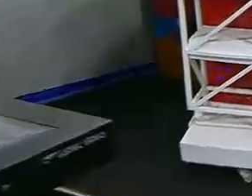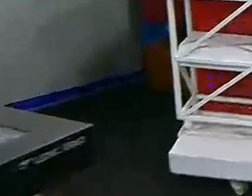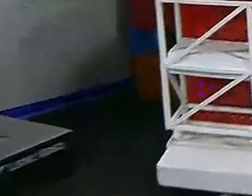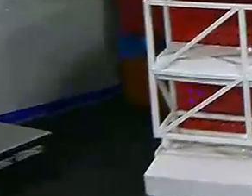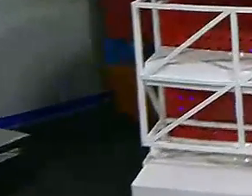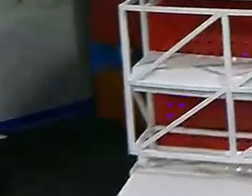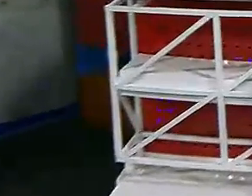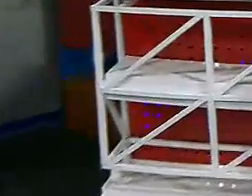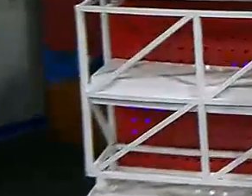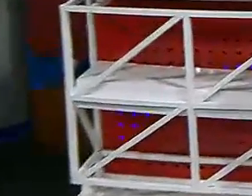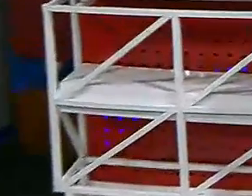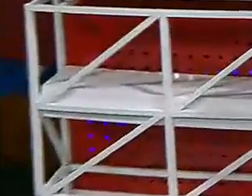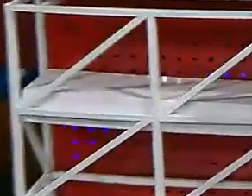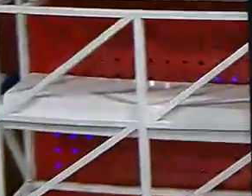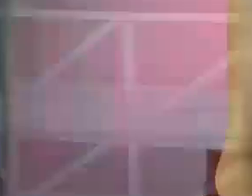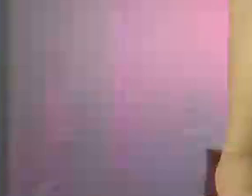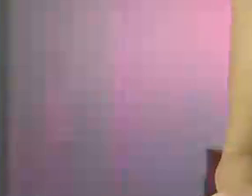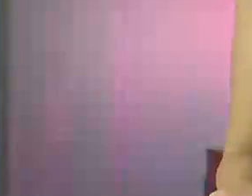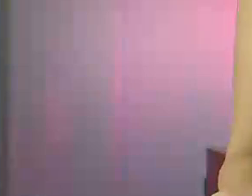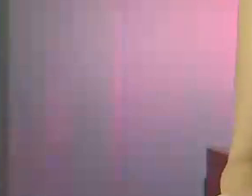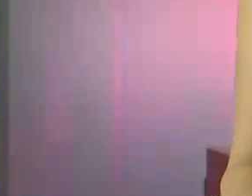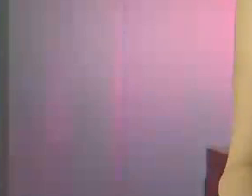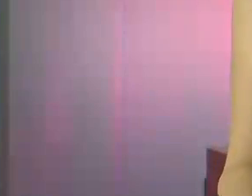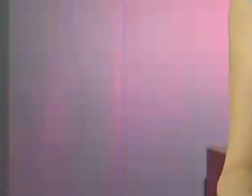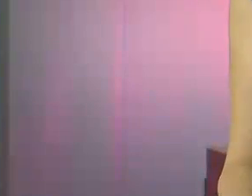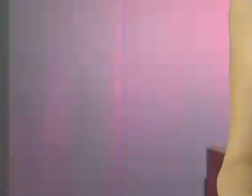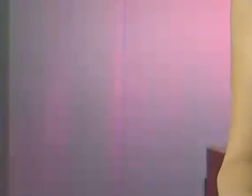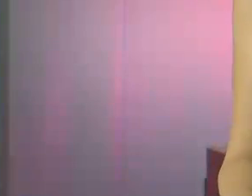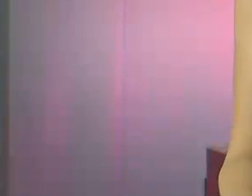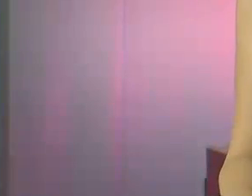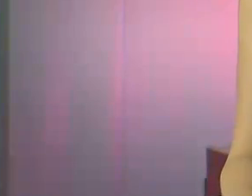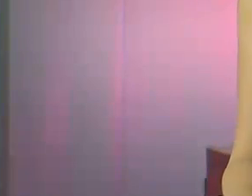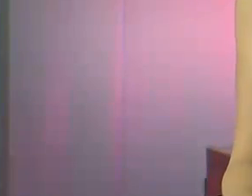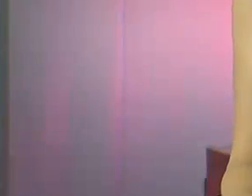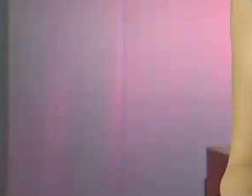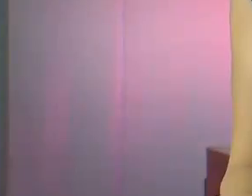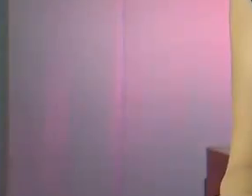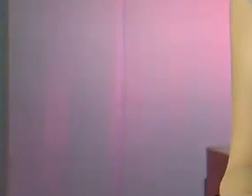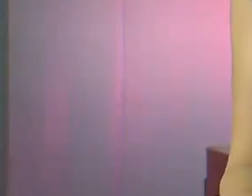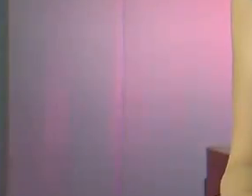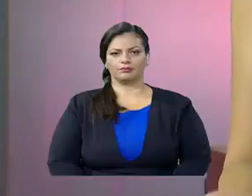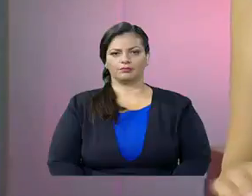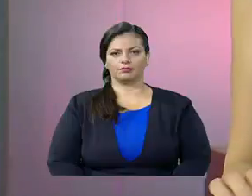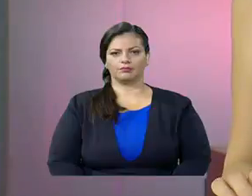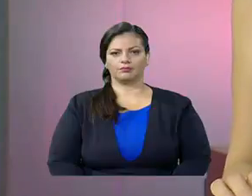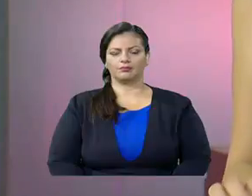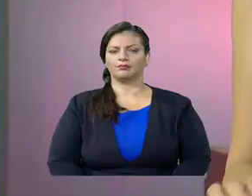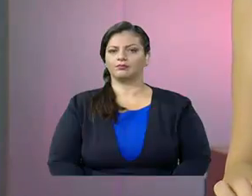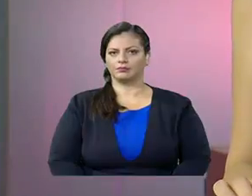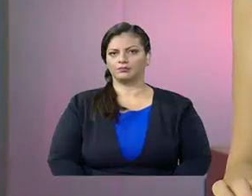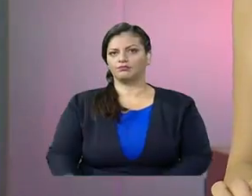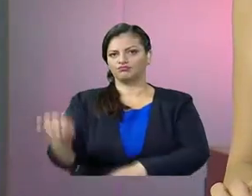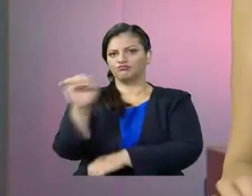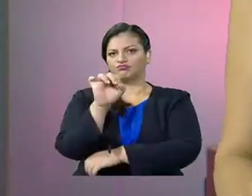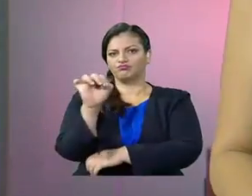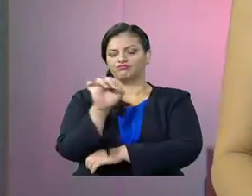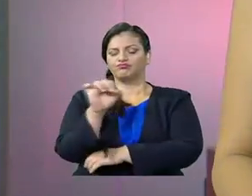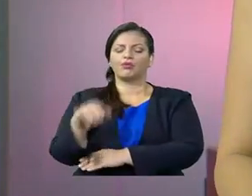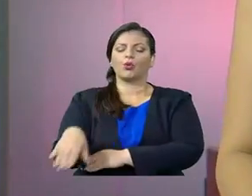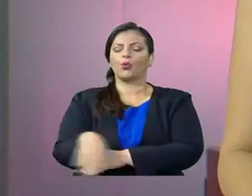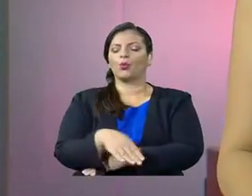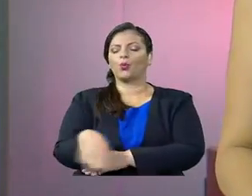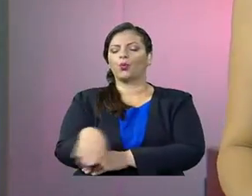contamos que un vehículo perdió pista y chocó contra una estación del sistema de transporte Metrovía. La novedad se registró